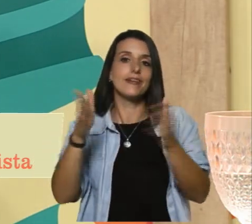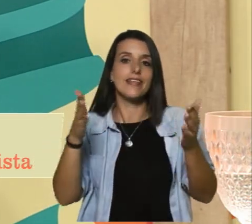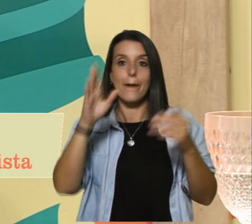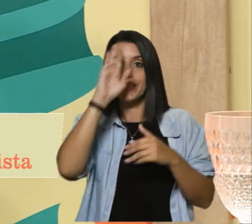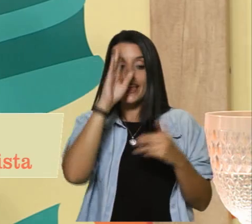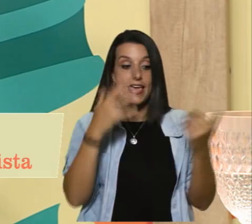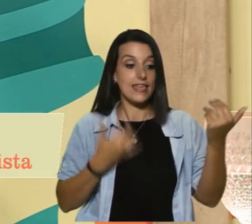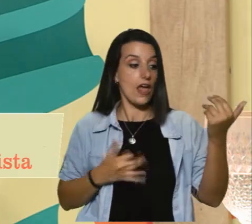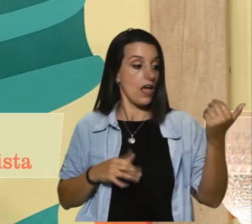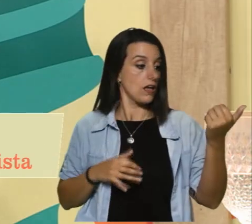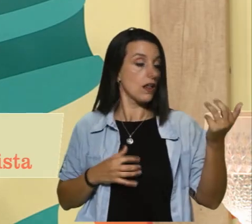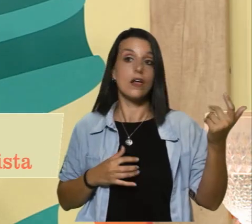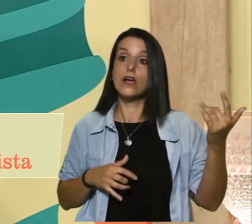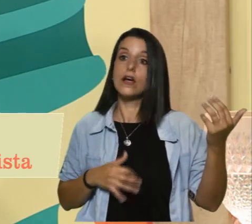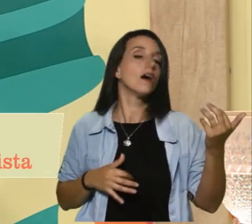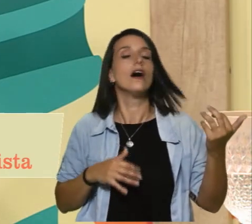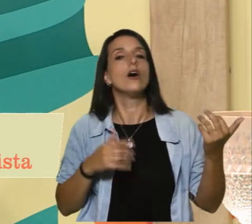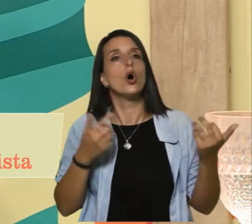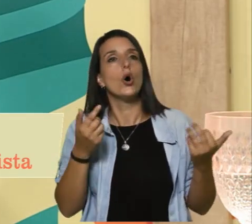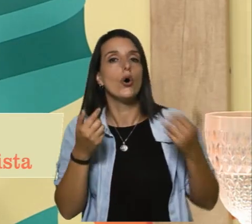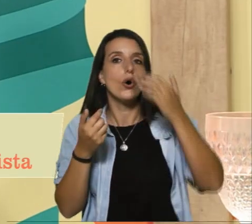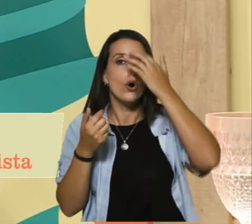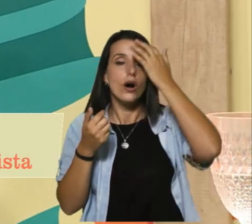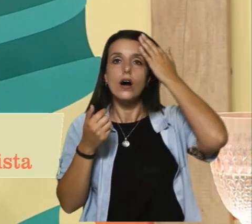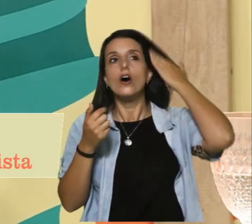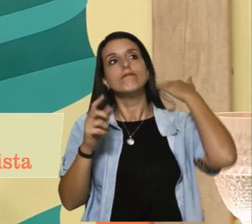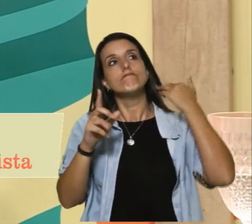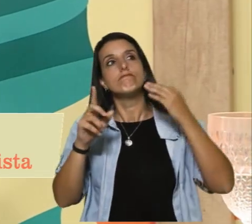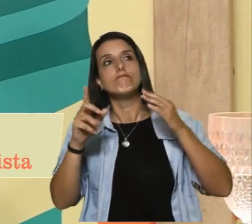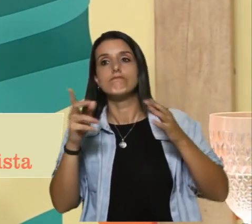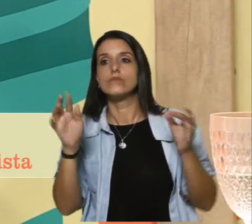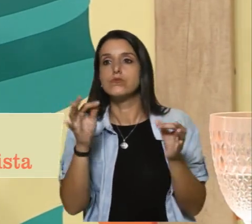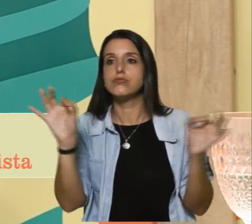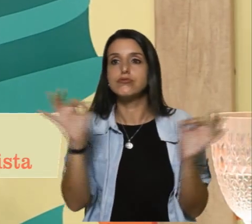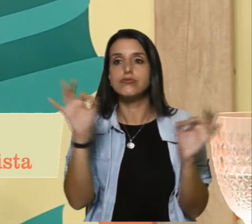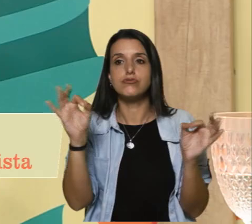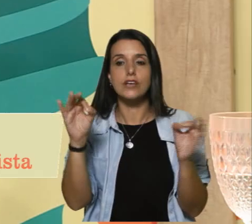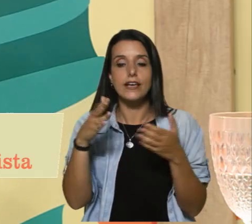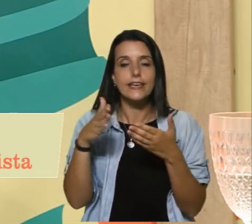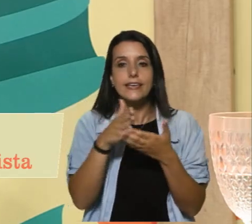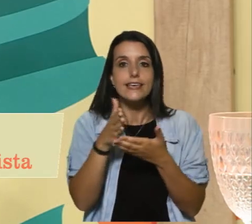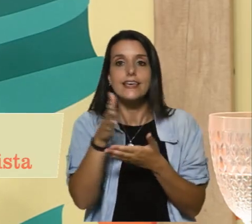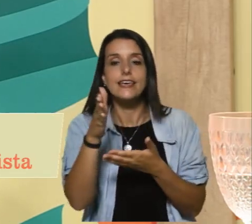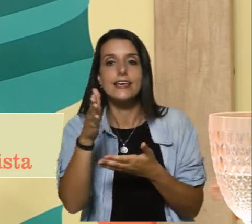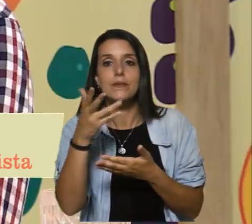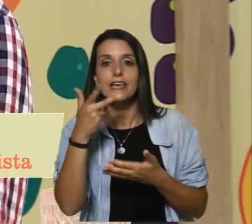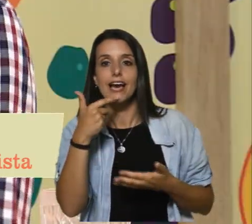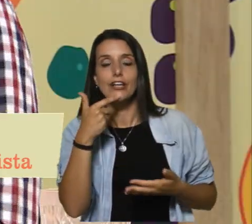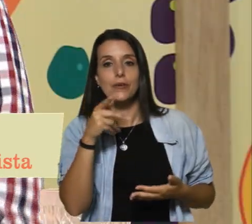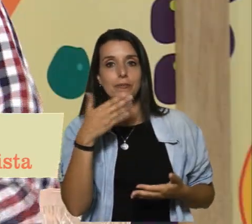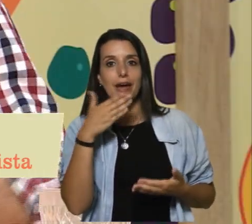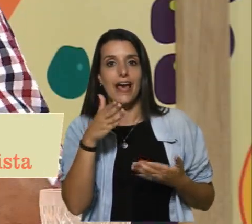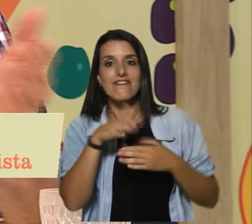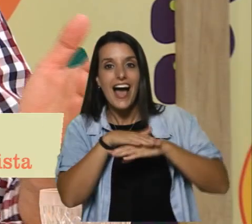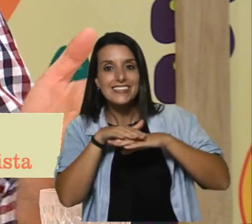guitarra, no estuve muy viciado en otros estilos que ya me encaminaron ahí. Y arranqué otro flamenco. Empezaste de cero y